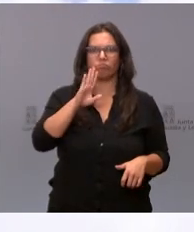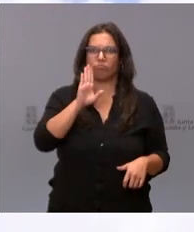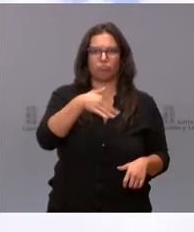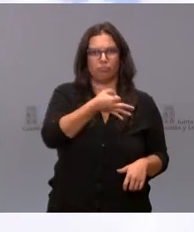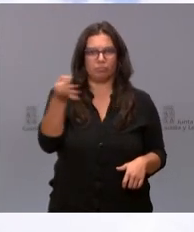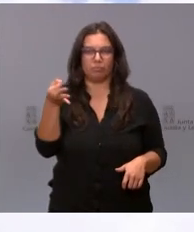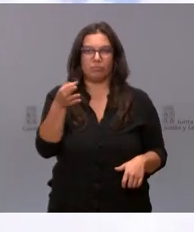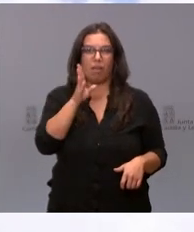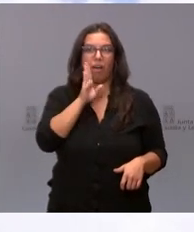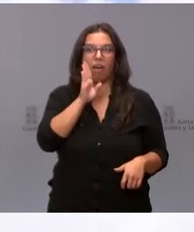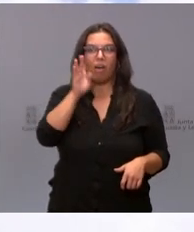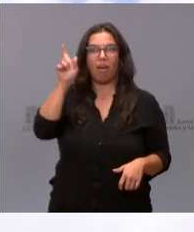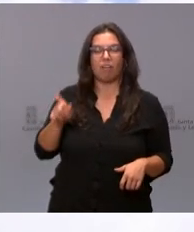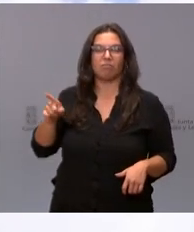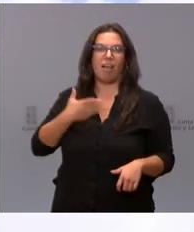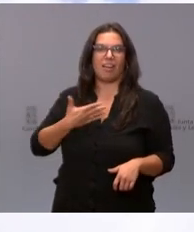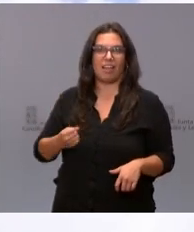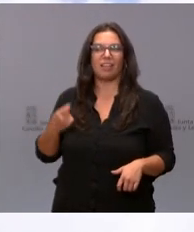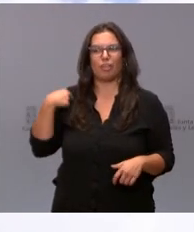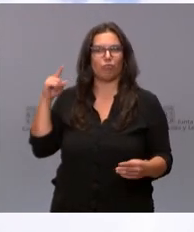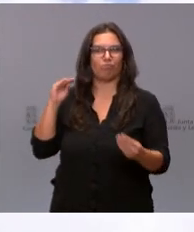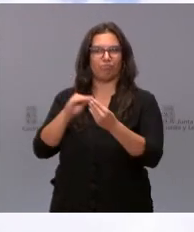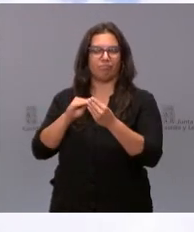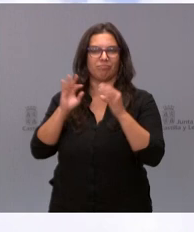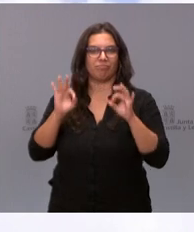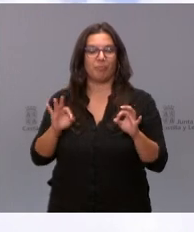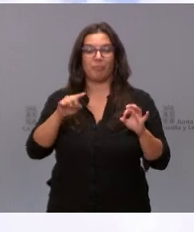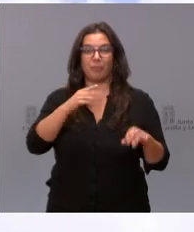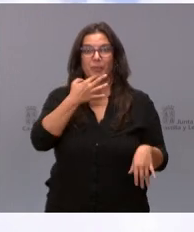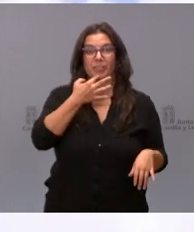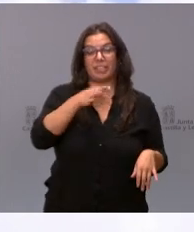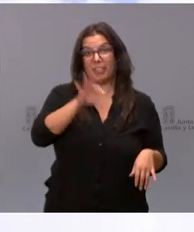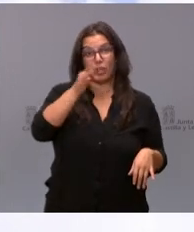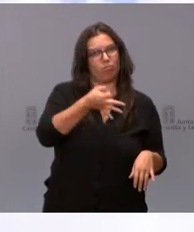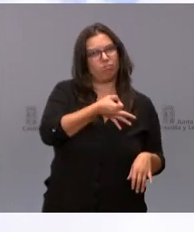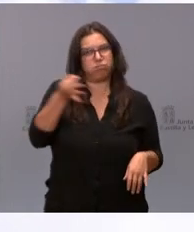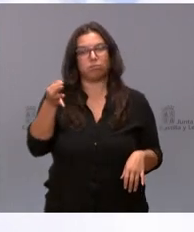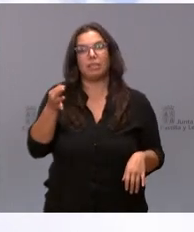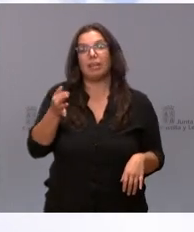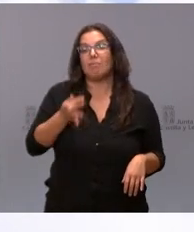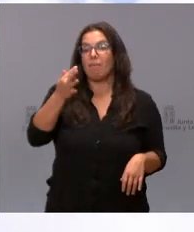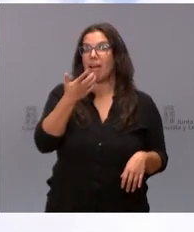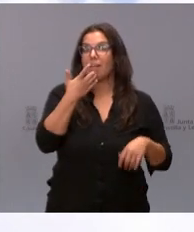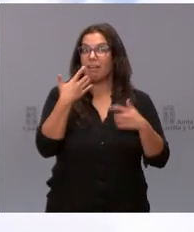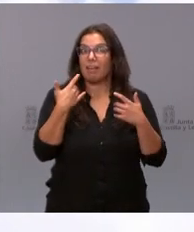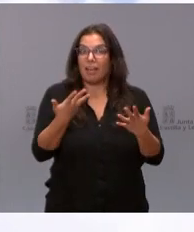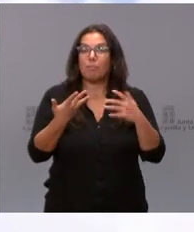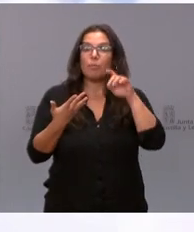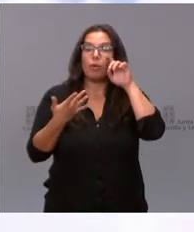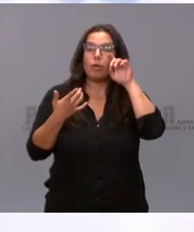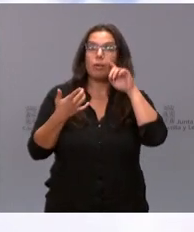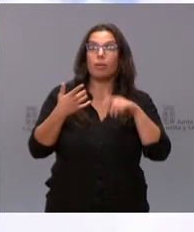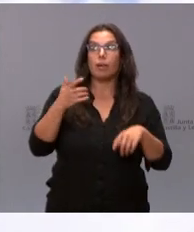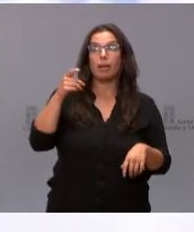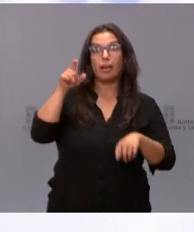decía el alcalde yo lo ratifico un acierto y es desde luego un ejemplo de que los inversores